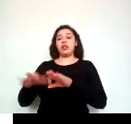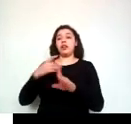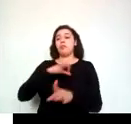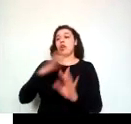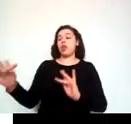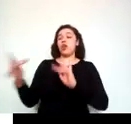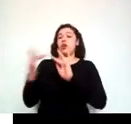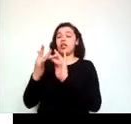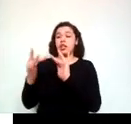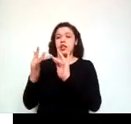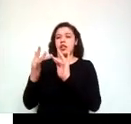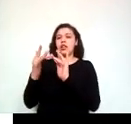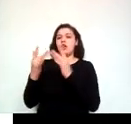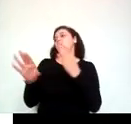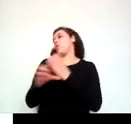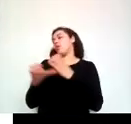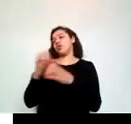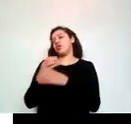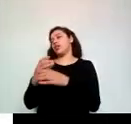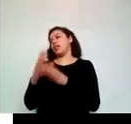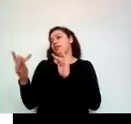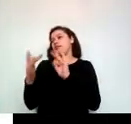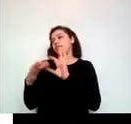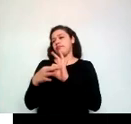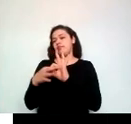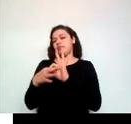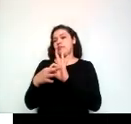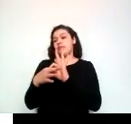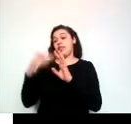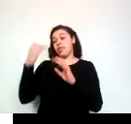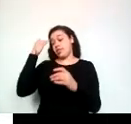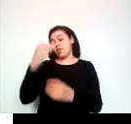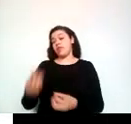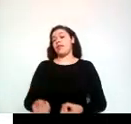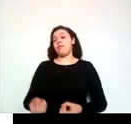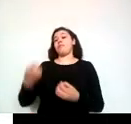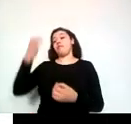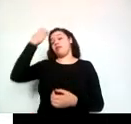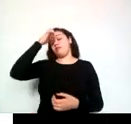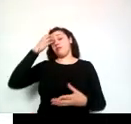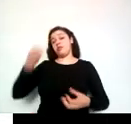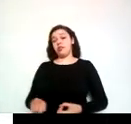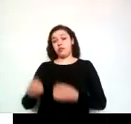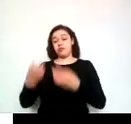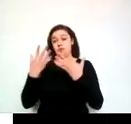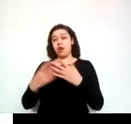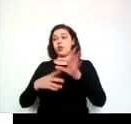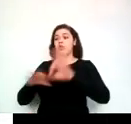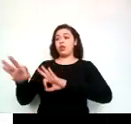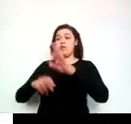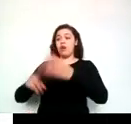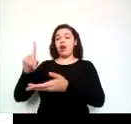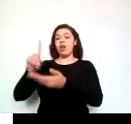con ciertos elementos, como por ejemplo, cuánto tiempo de experiencia tiene, cuánto tiempo lleva laborando dentro